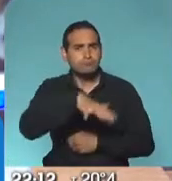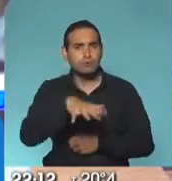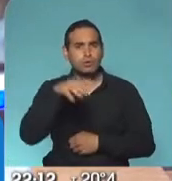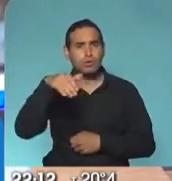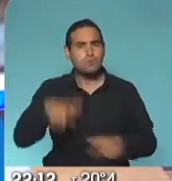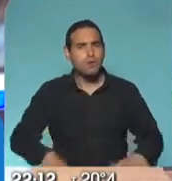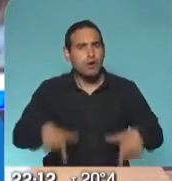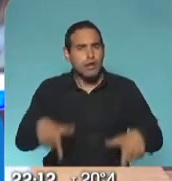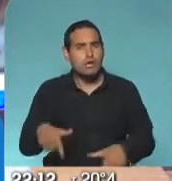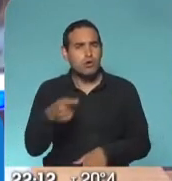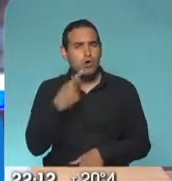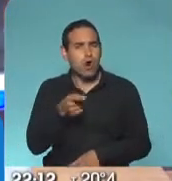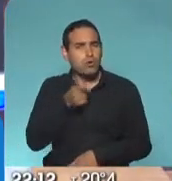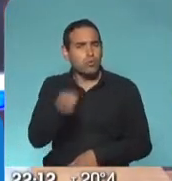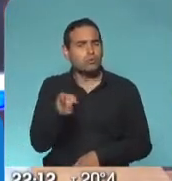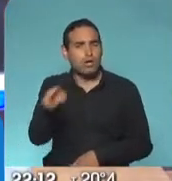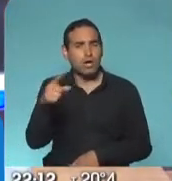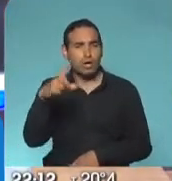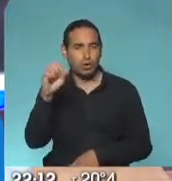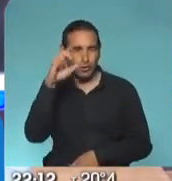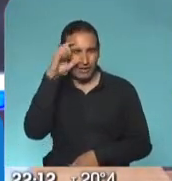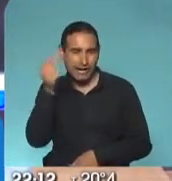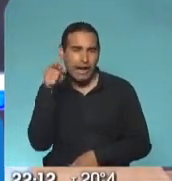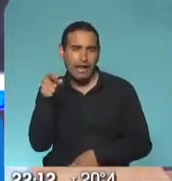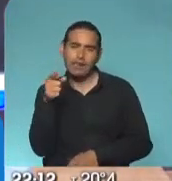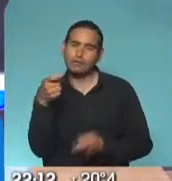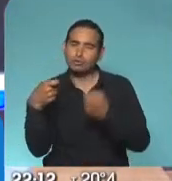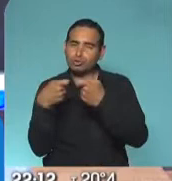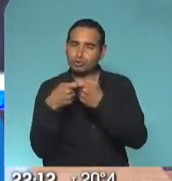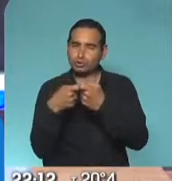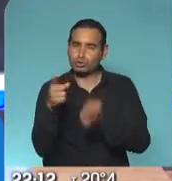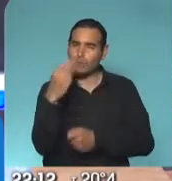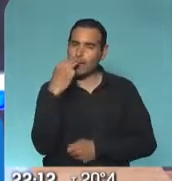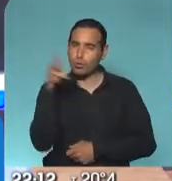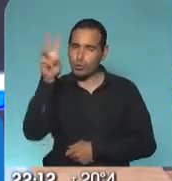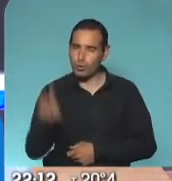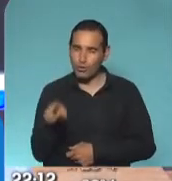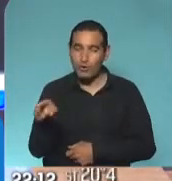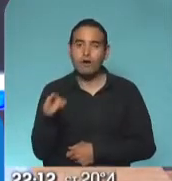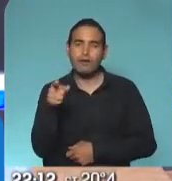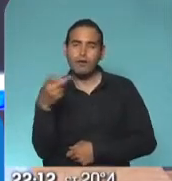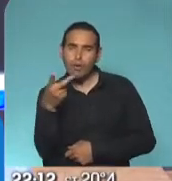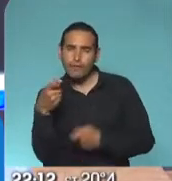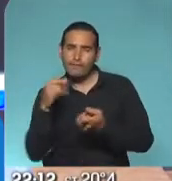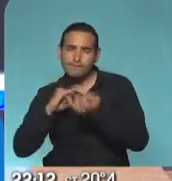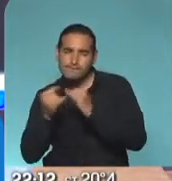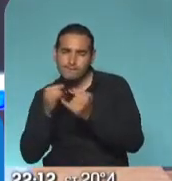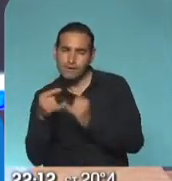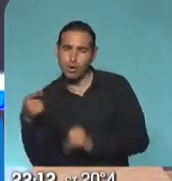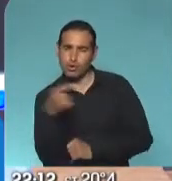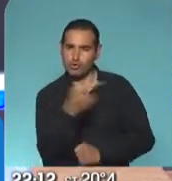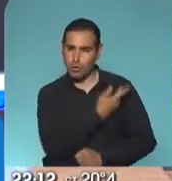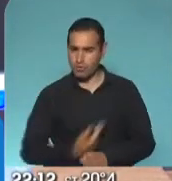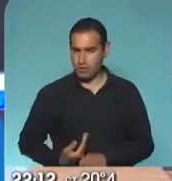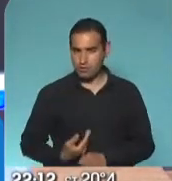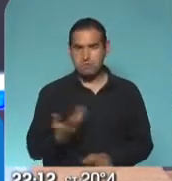Moreno acusó a Correa de cooperar con el presidente de Venezuela, con Nicolás Maduro, para intentar derrocarlo. ¿Qué es lo que